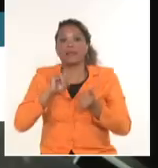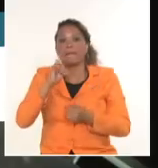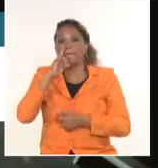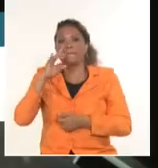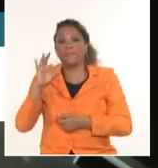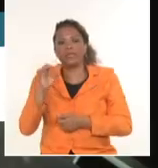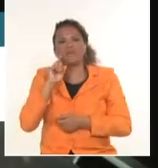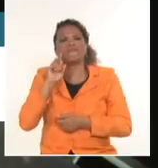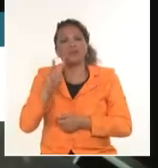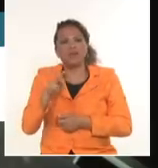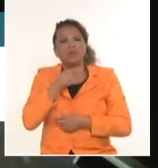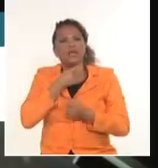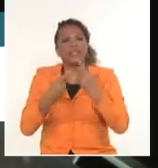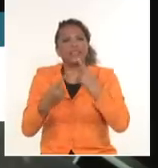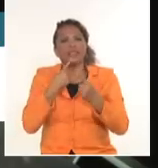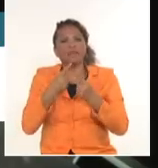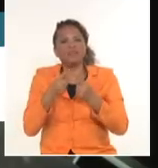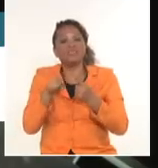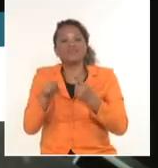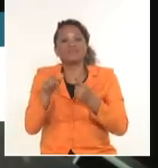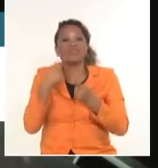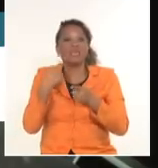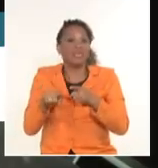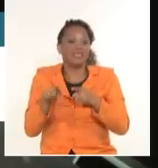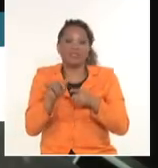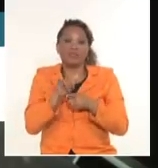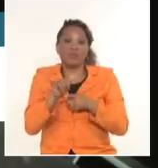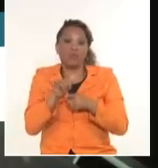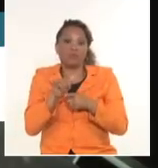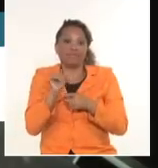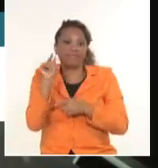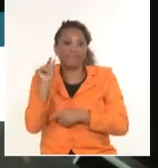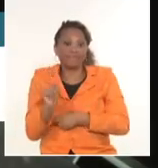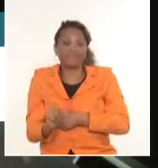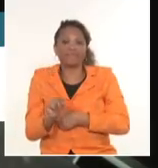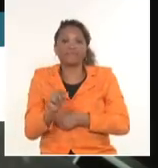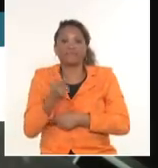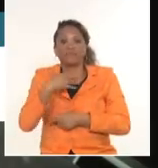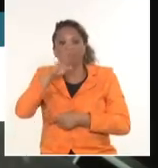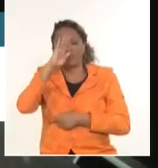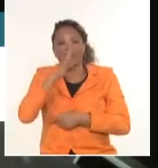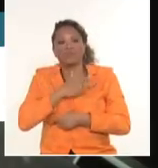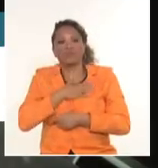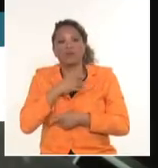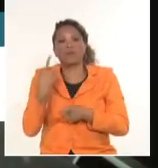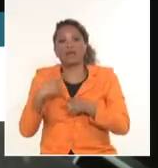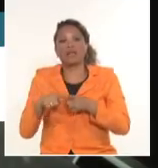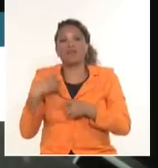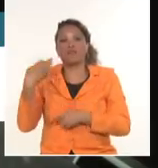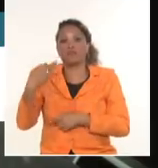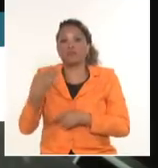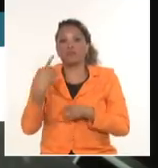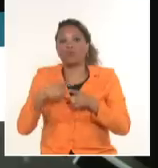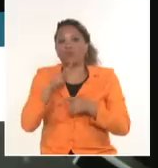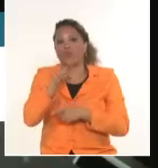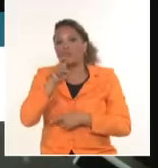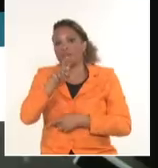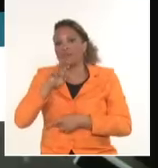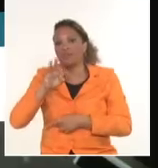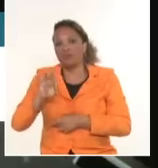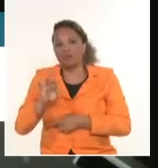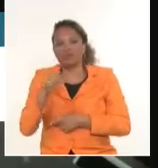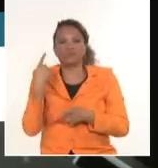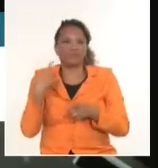y es también Pino precisamente otra de las grandes apuestas precisamente de Cuba para Los Ángeles 2028, y por supuesto, cuando uno habla de Los Ángeles también habla de los